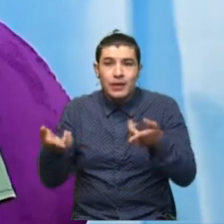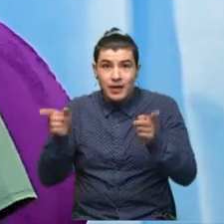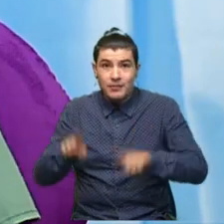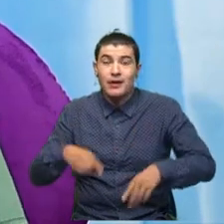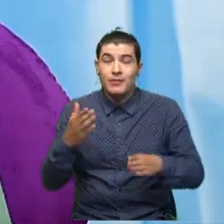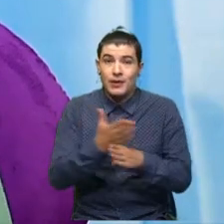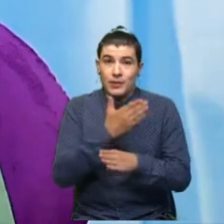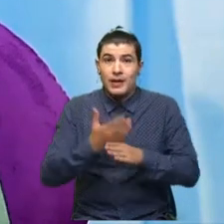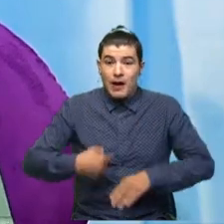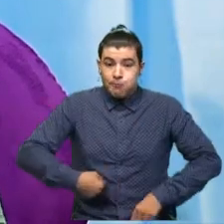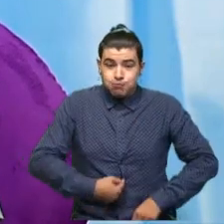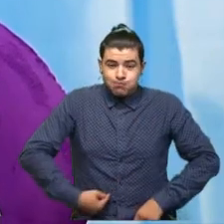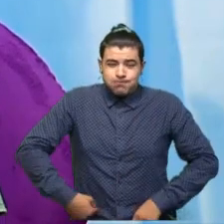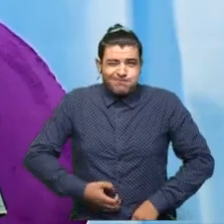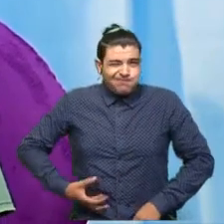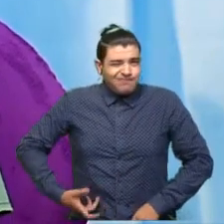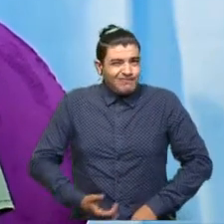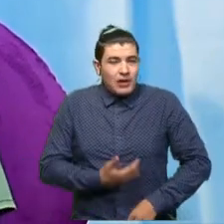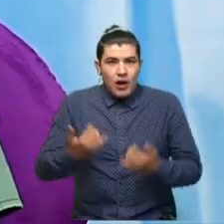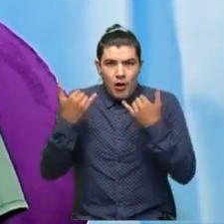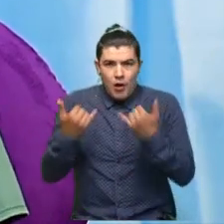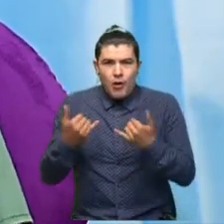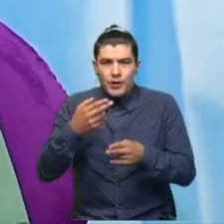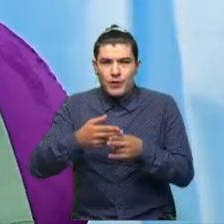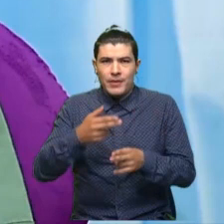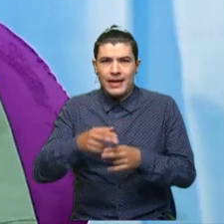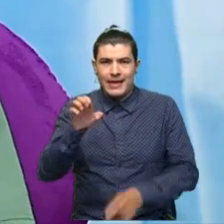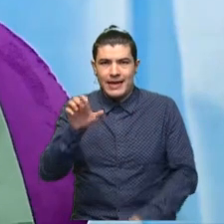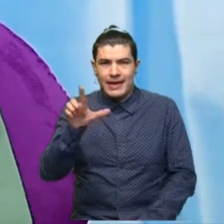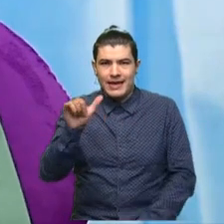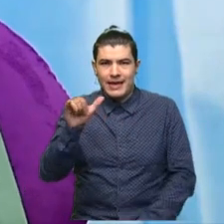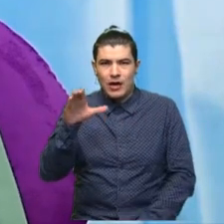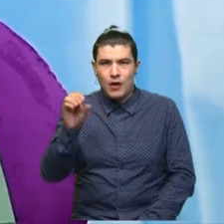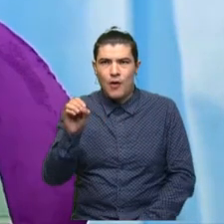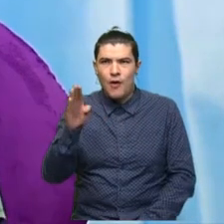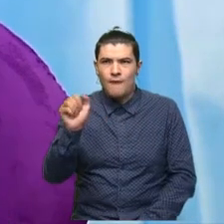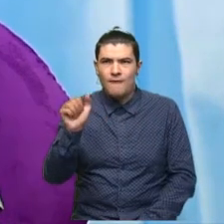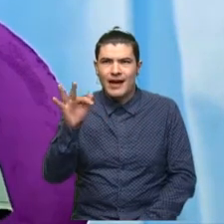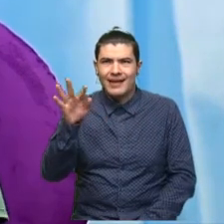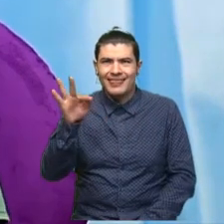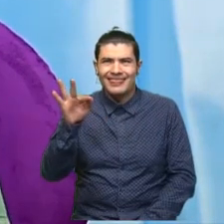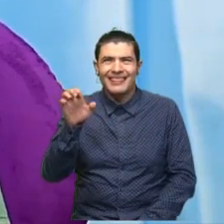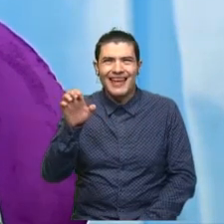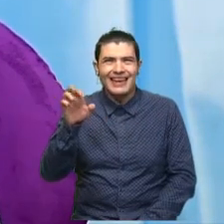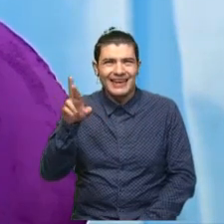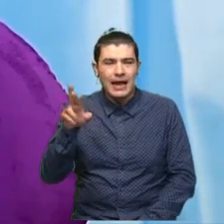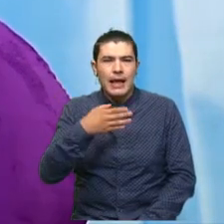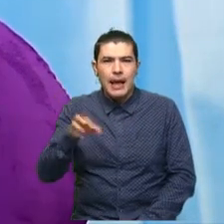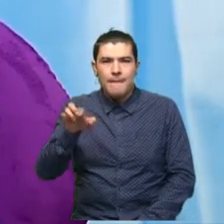problemas gastrointestinales. Hoy hablaremos del Helicobacter pylori. Es una bacteria que la adquirimos por